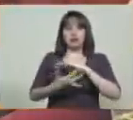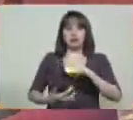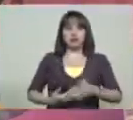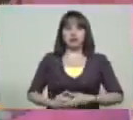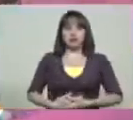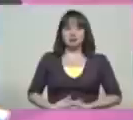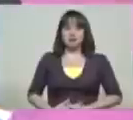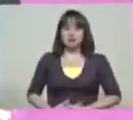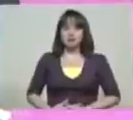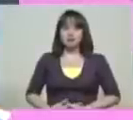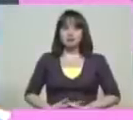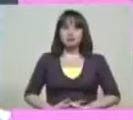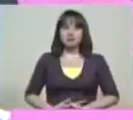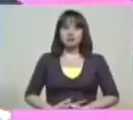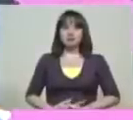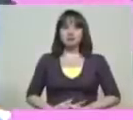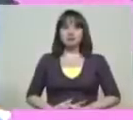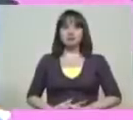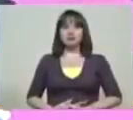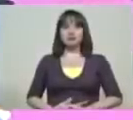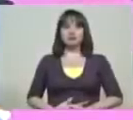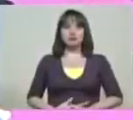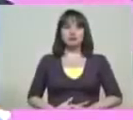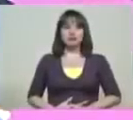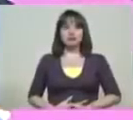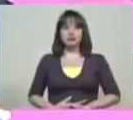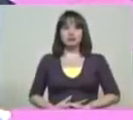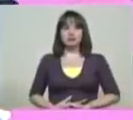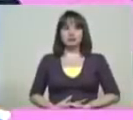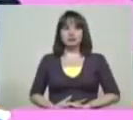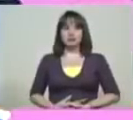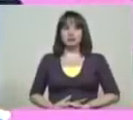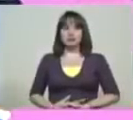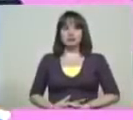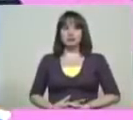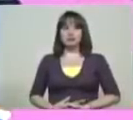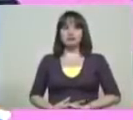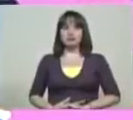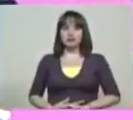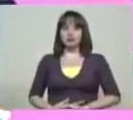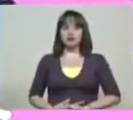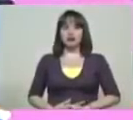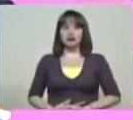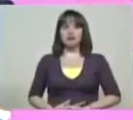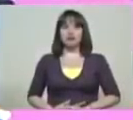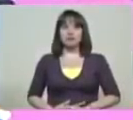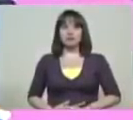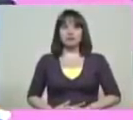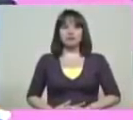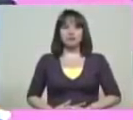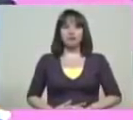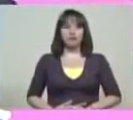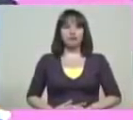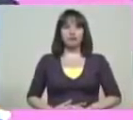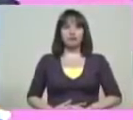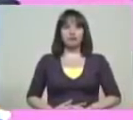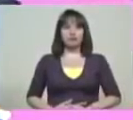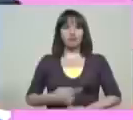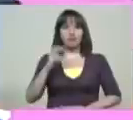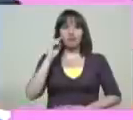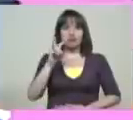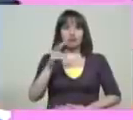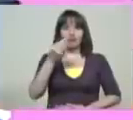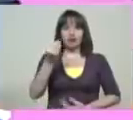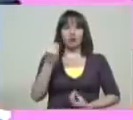Se fue la luz en el hotel ni en ningún lugar aquí. Pero alguien quiso decir, estamos pendientes de ustedes.